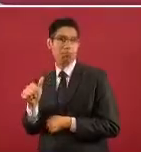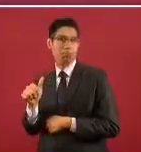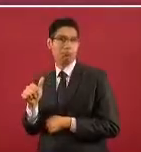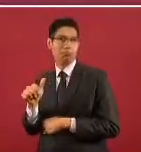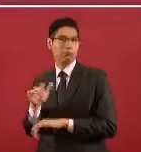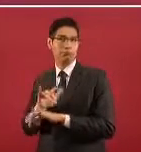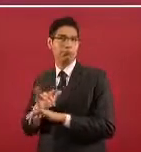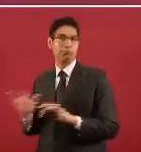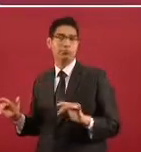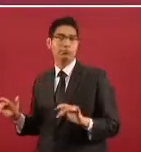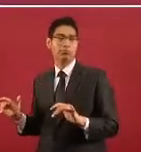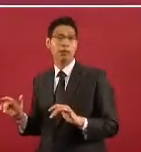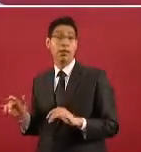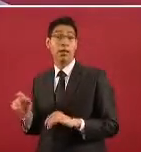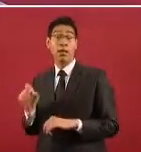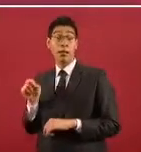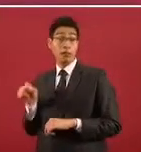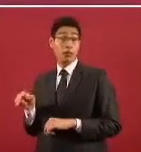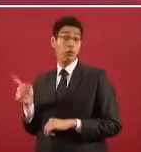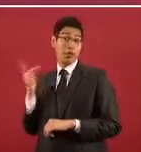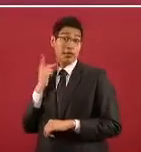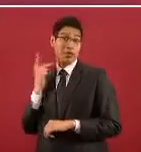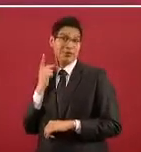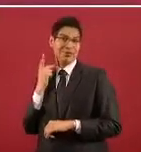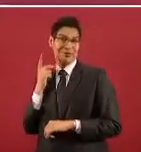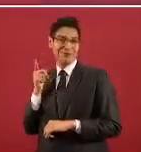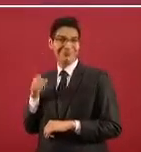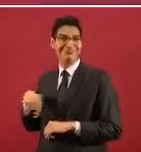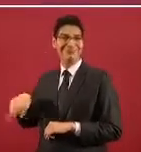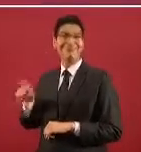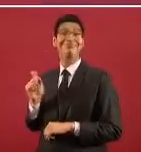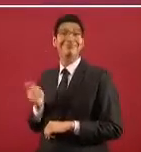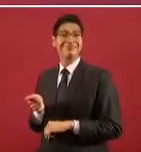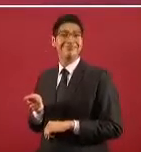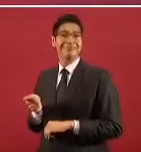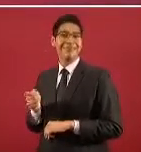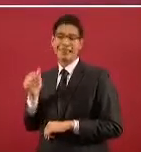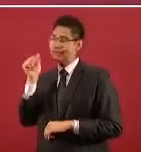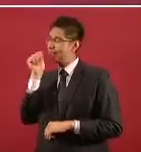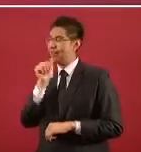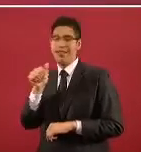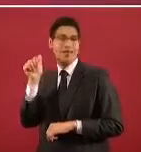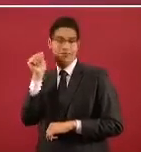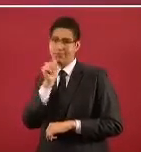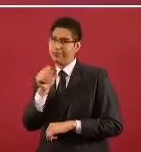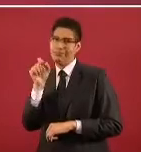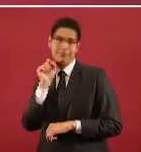no los de la llamada clase política, al contrario, esos son los que siempre